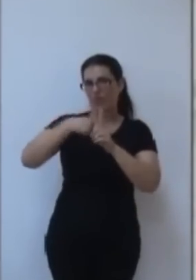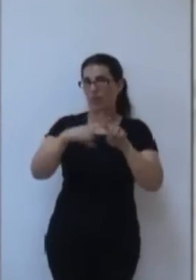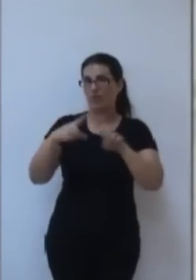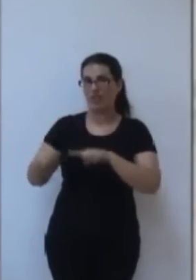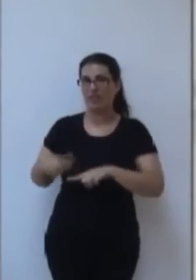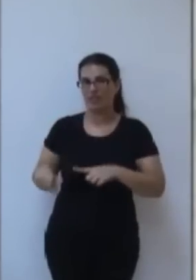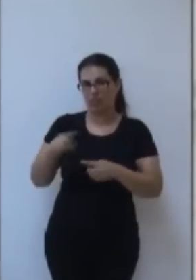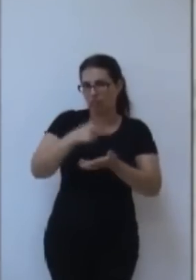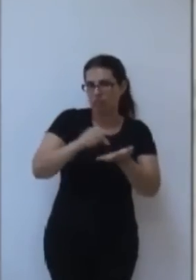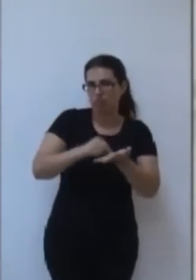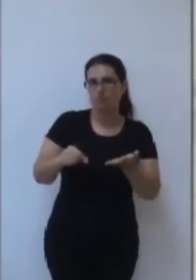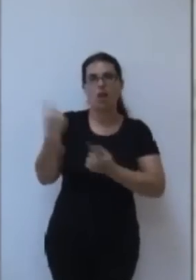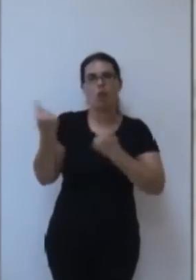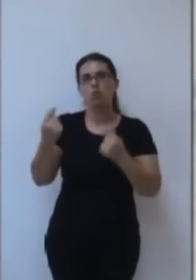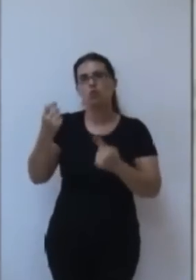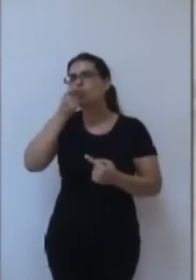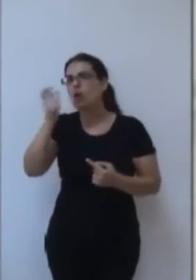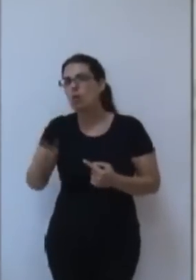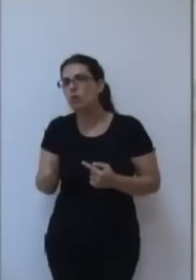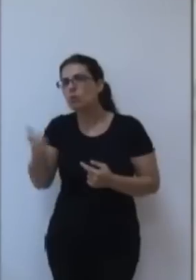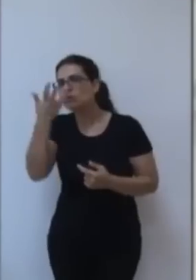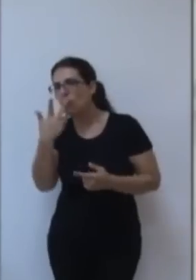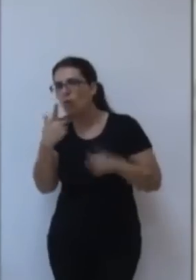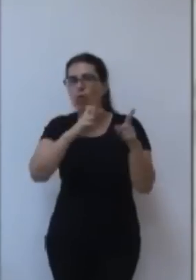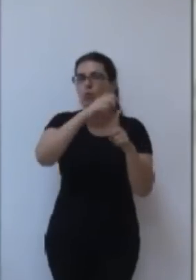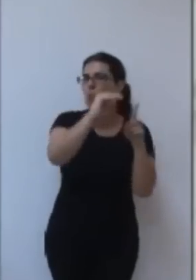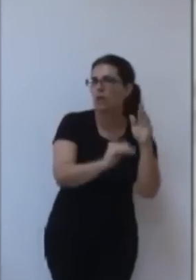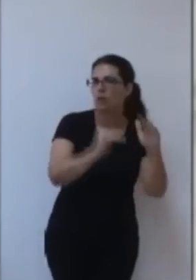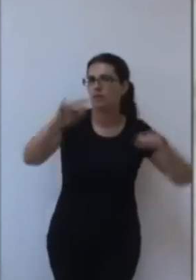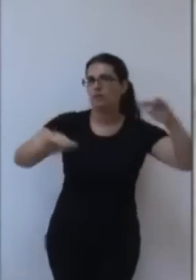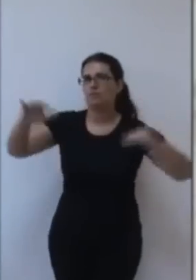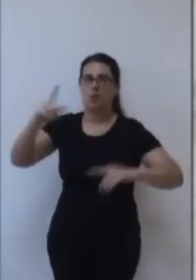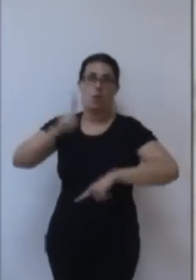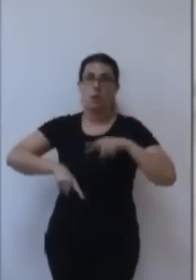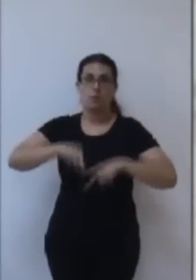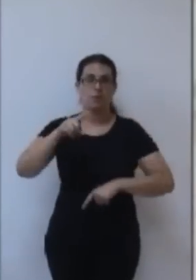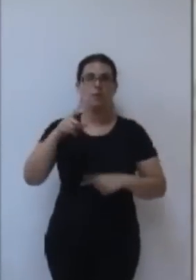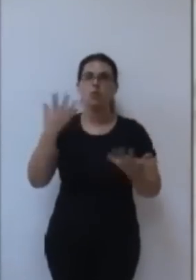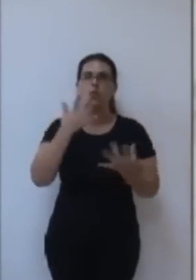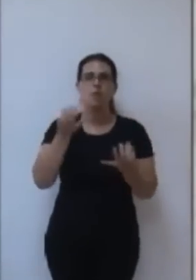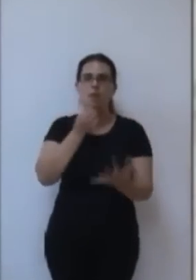muy diferente y tiene más vocabulario o tiene menos, pero hay que apostar por